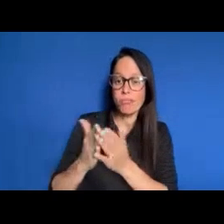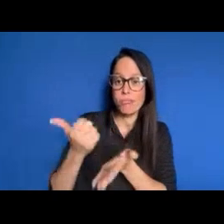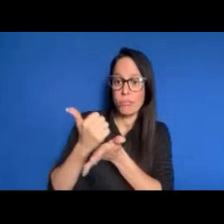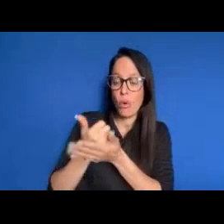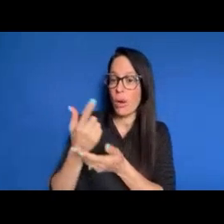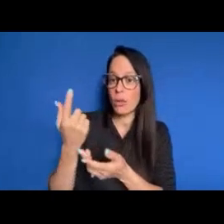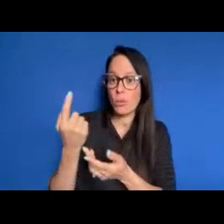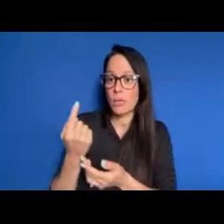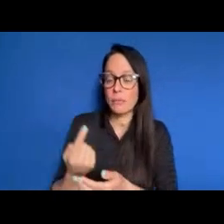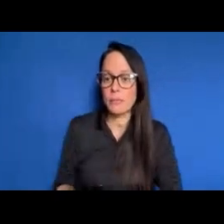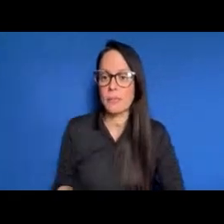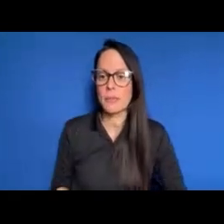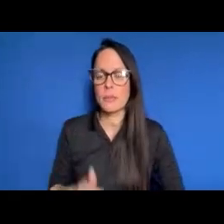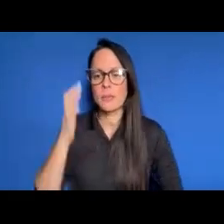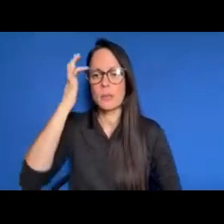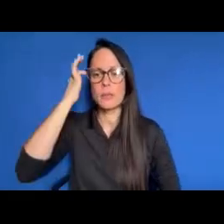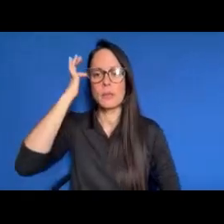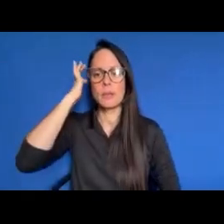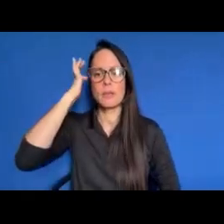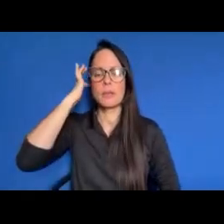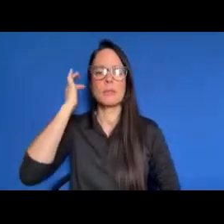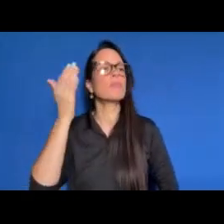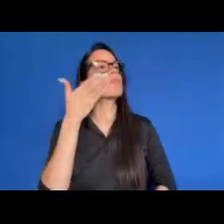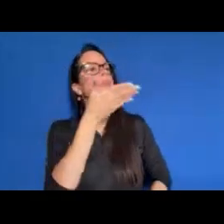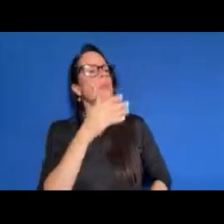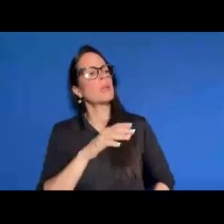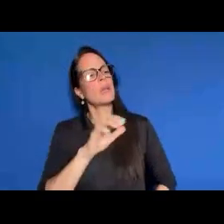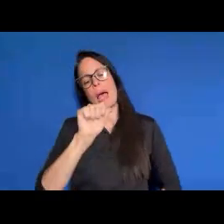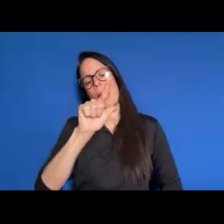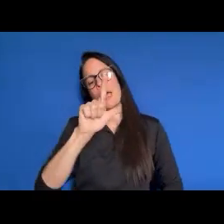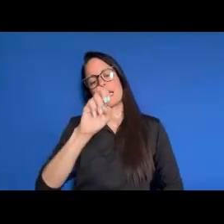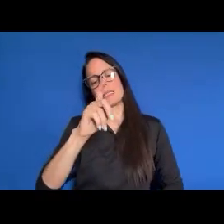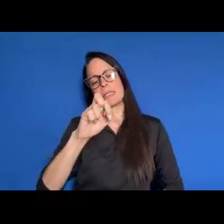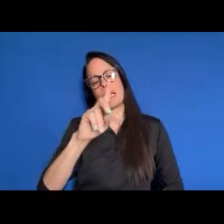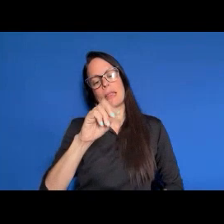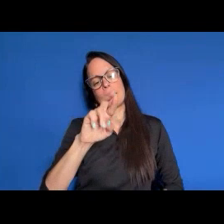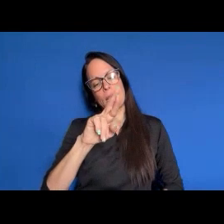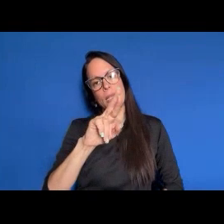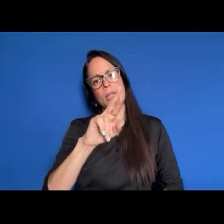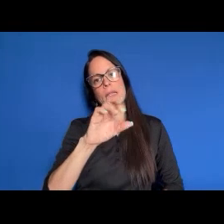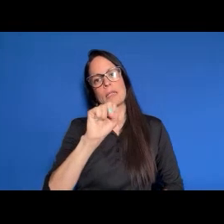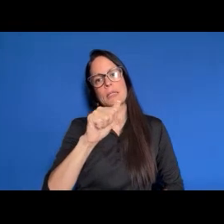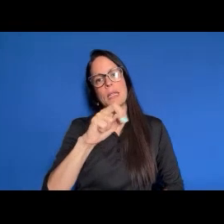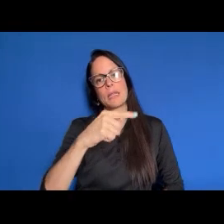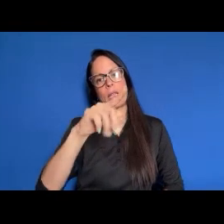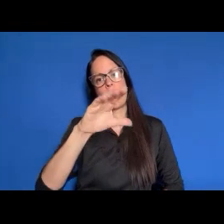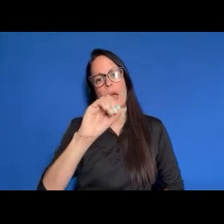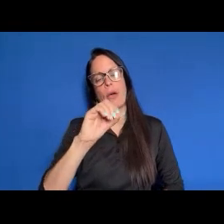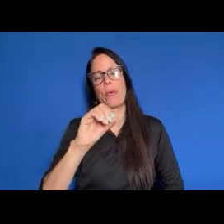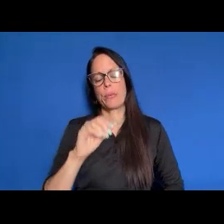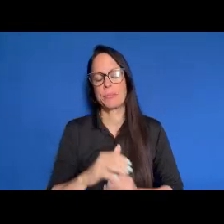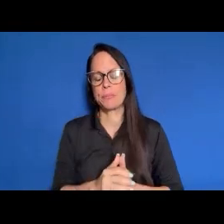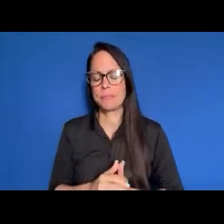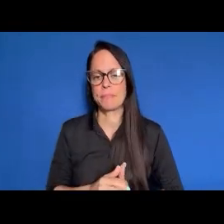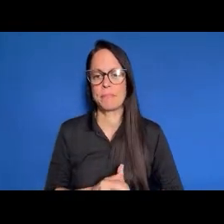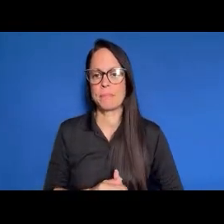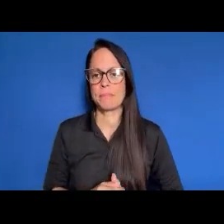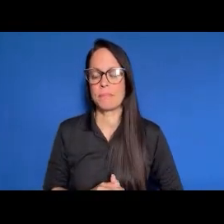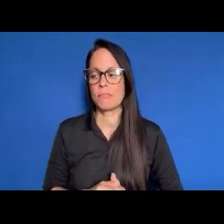Yo entiendo que Alexander Santiago Martínez, representación de la Federación de Alcaldes. Yo entiendo